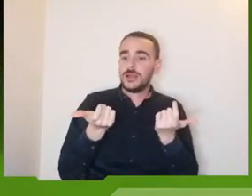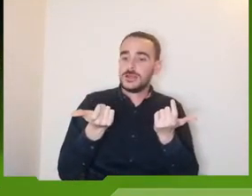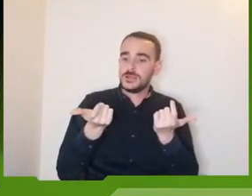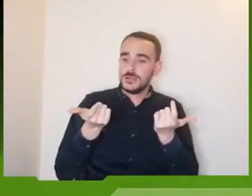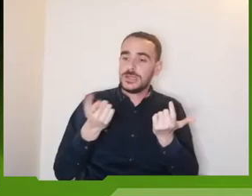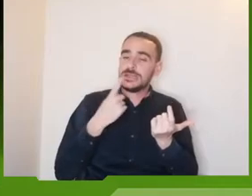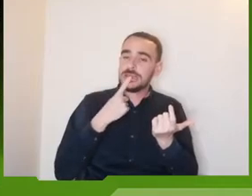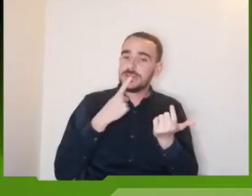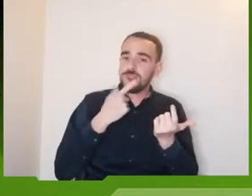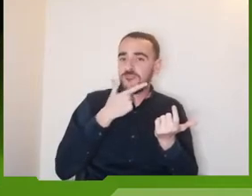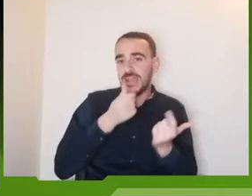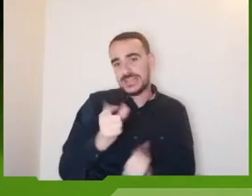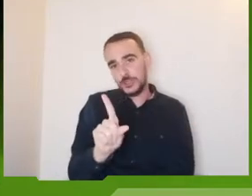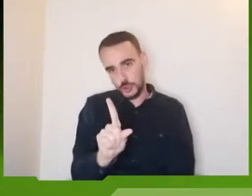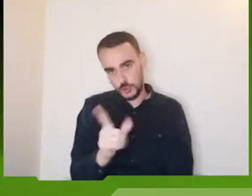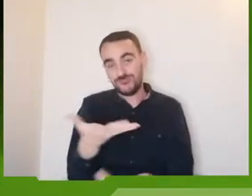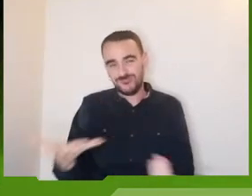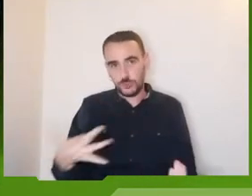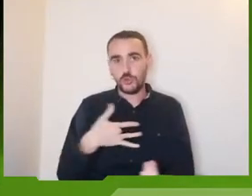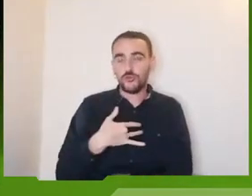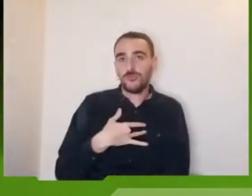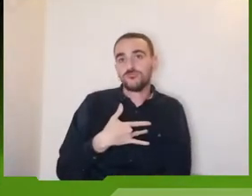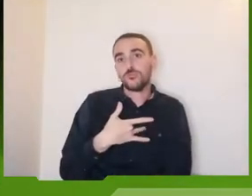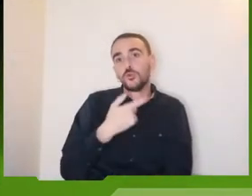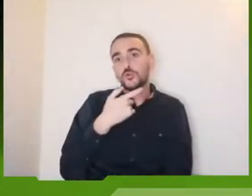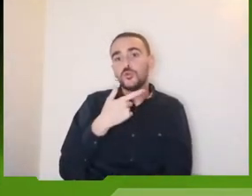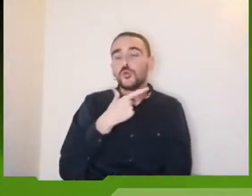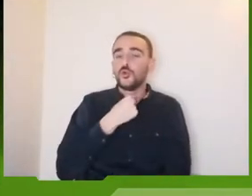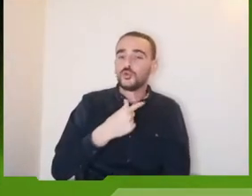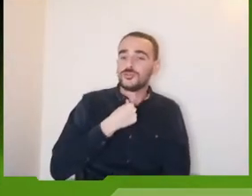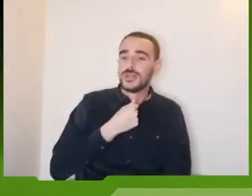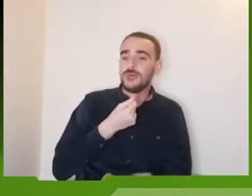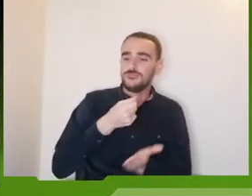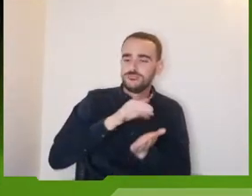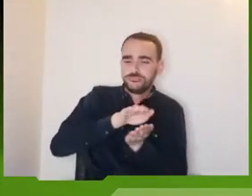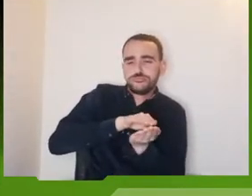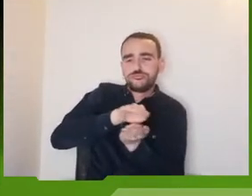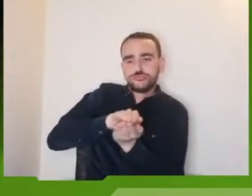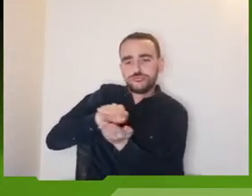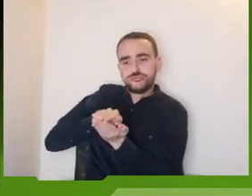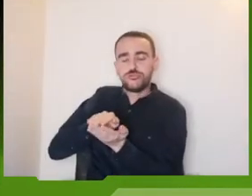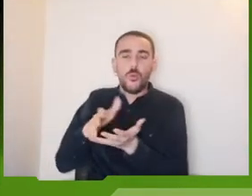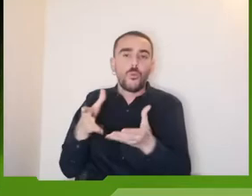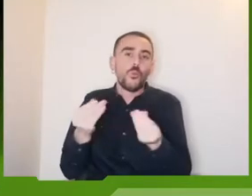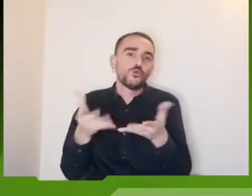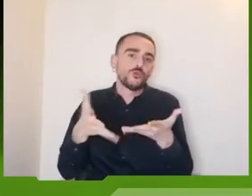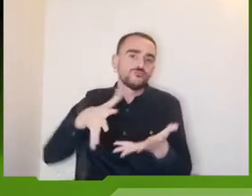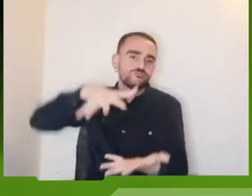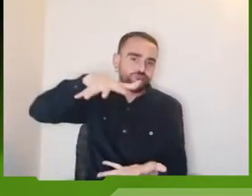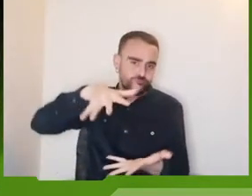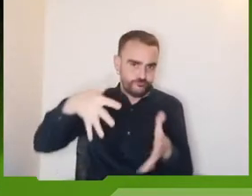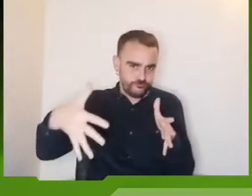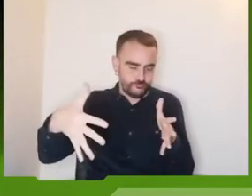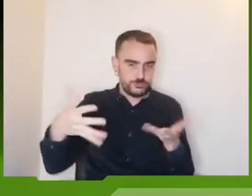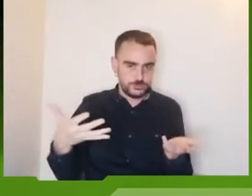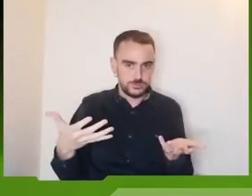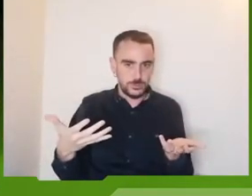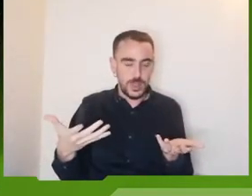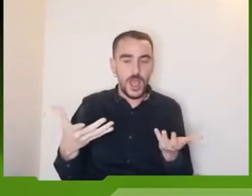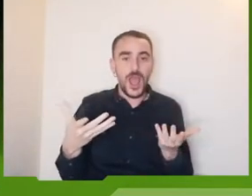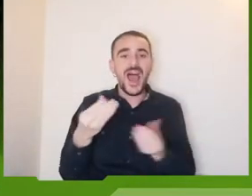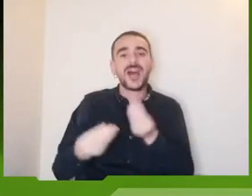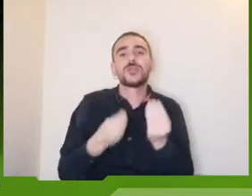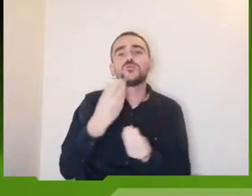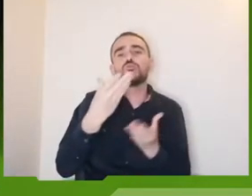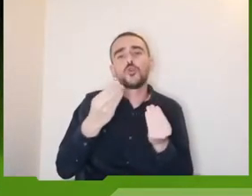hacer croquetas, yo creo. Entonces, aprovechar para hacer mucha masa. ¿Y